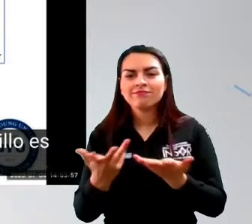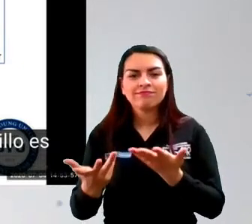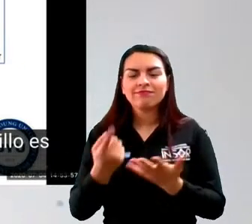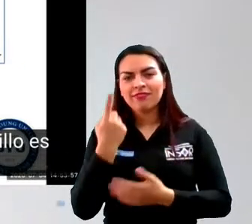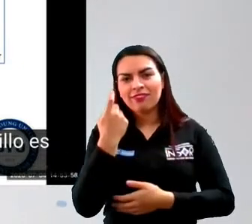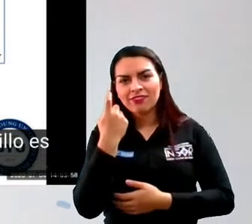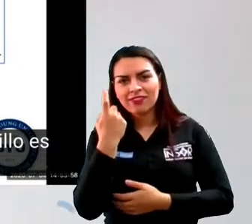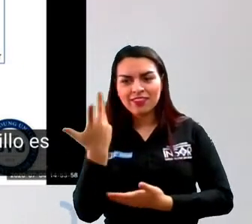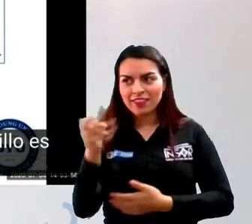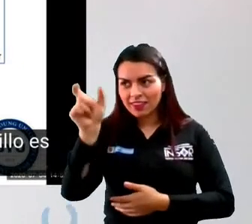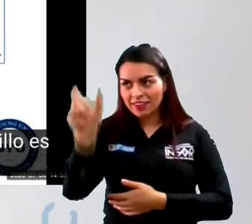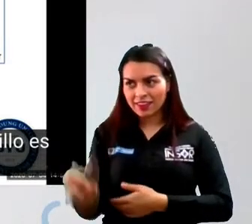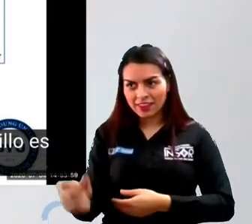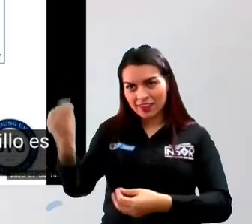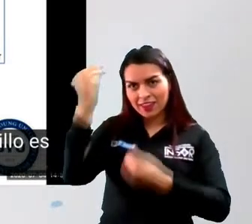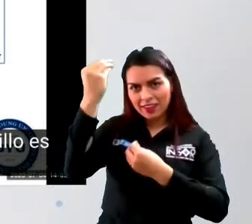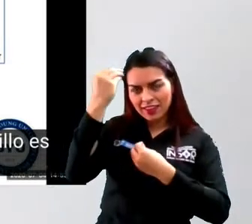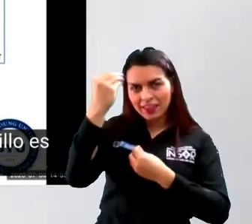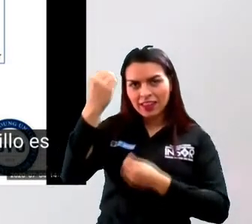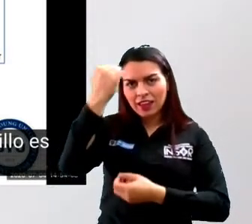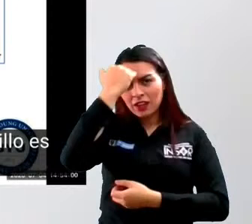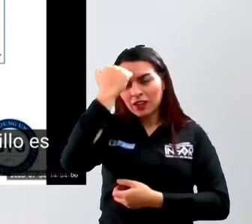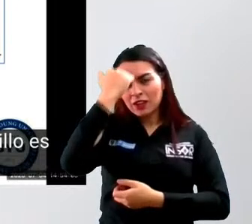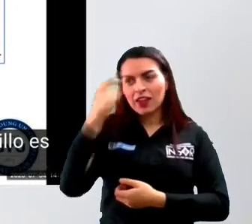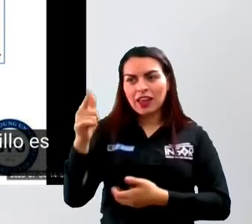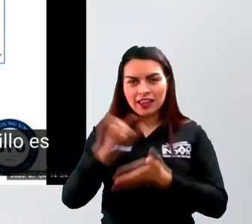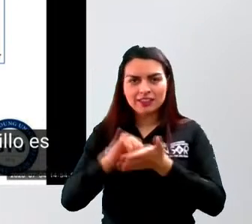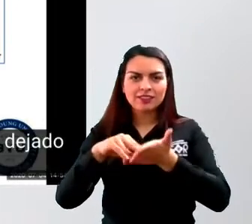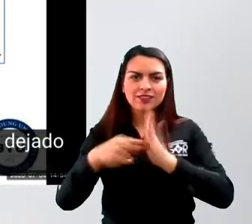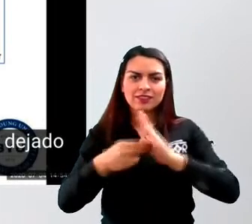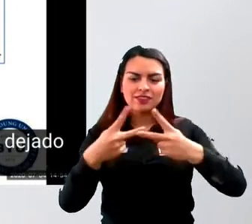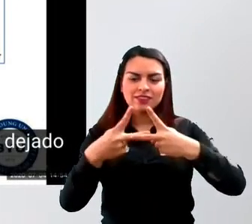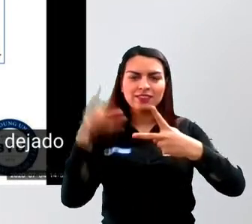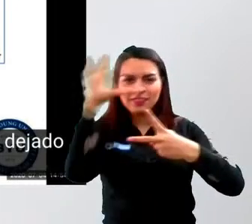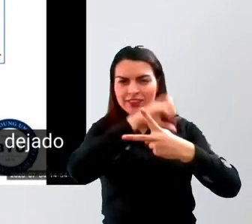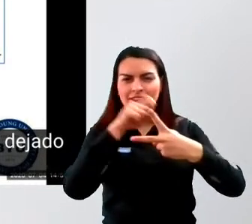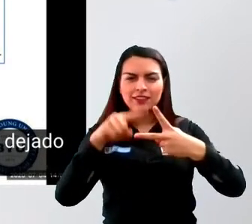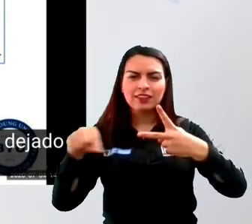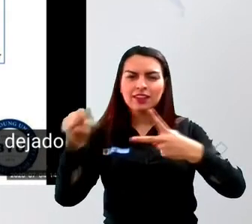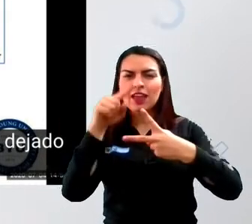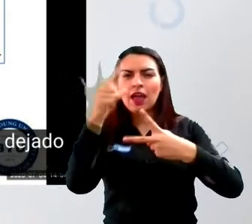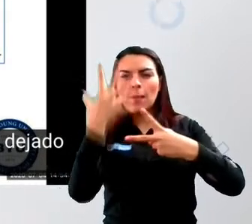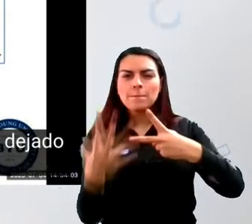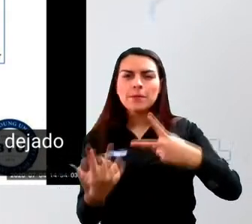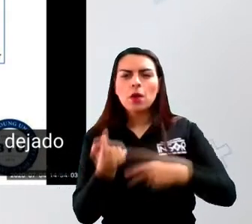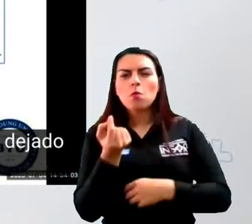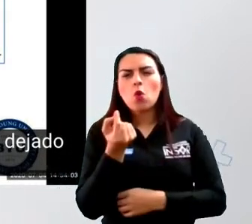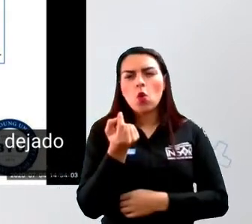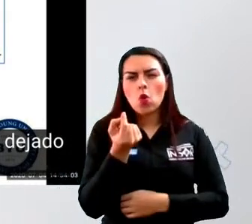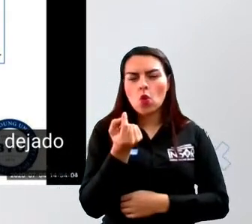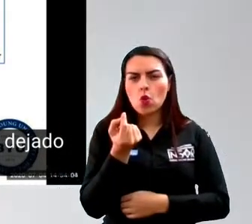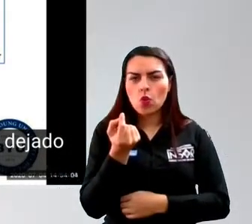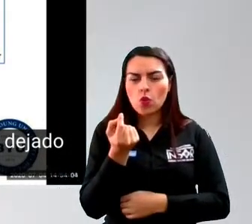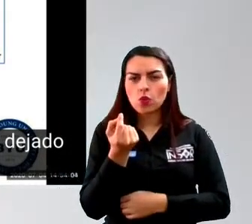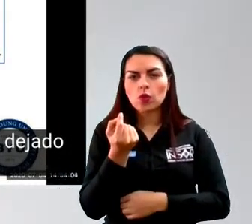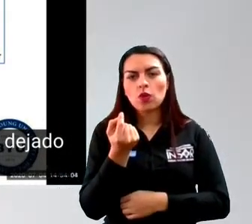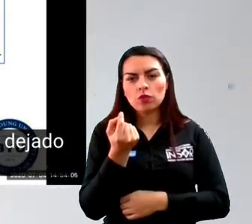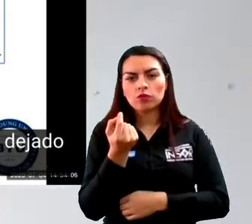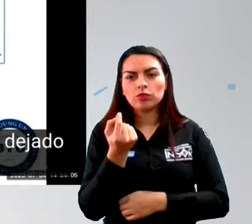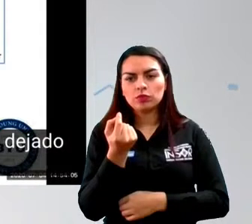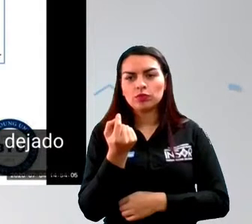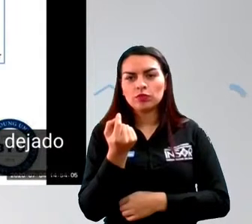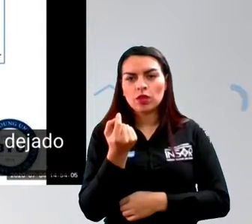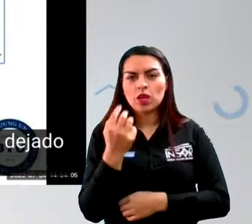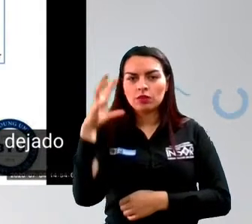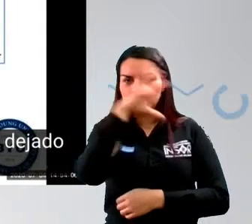del instructor, por lo que el triángulo amarillo es mucho más pequeño. Ustedes pueden ver de estos